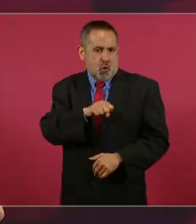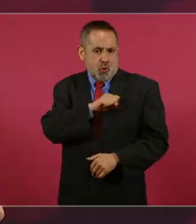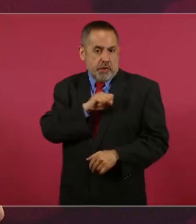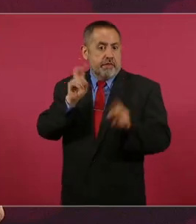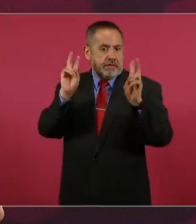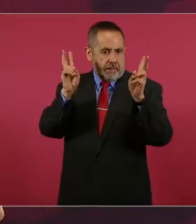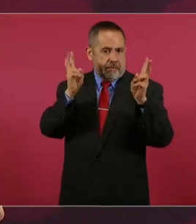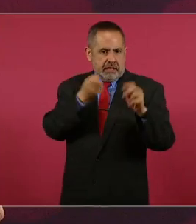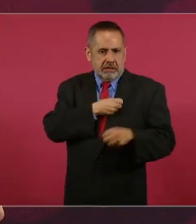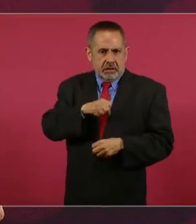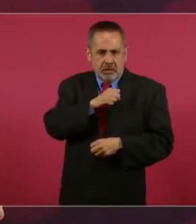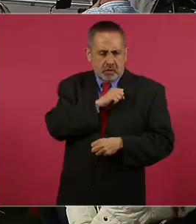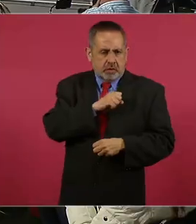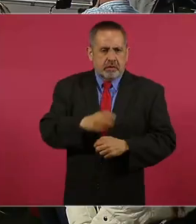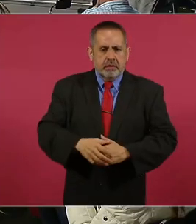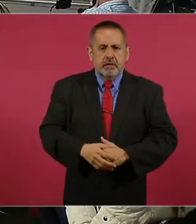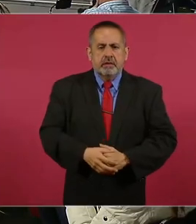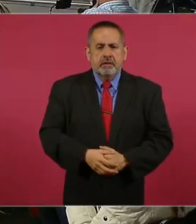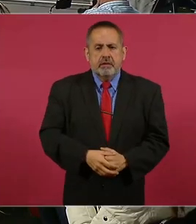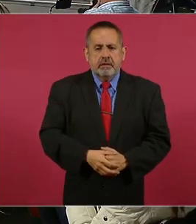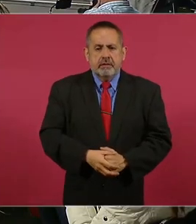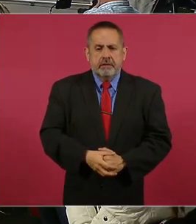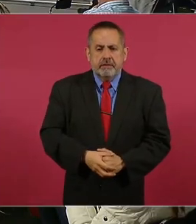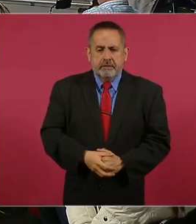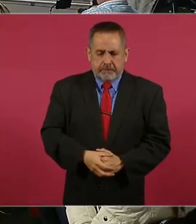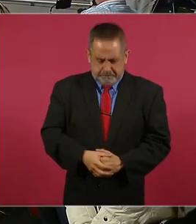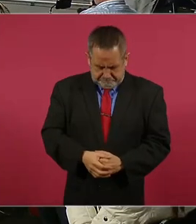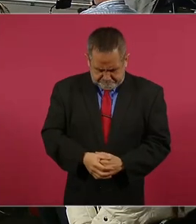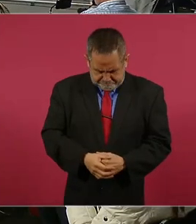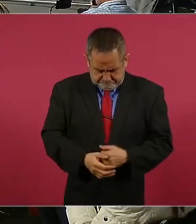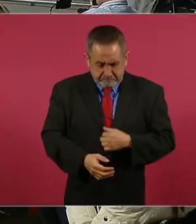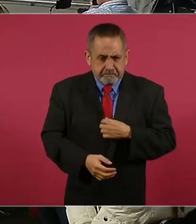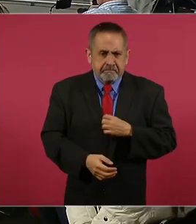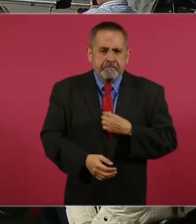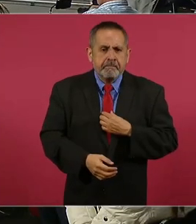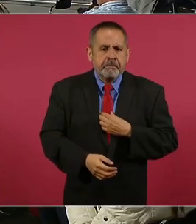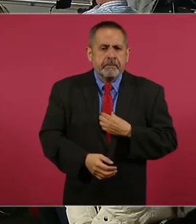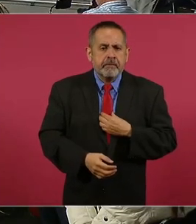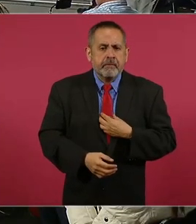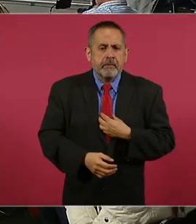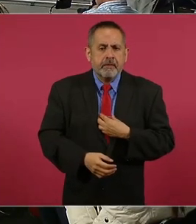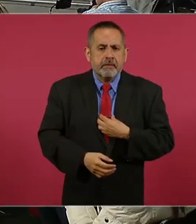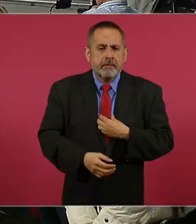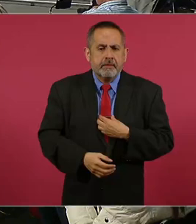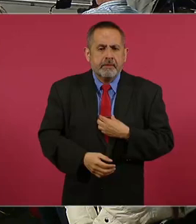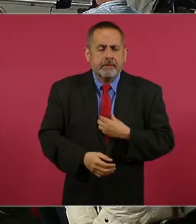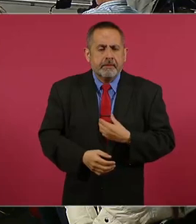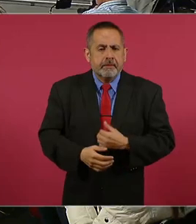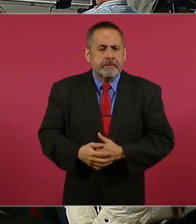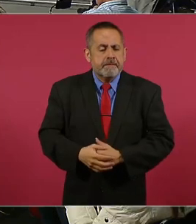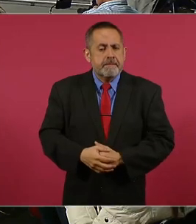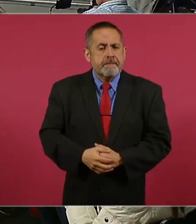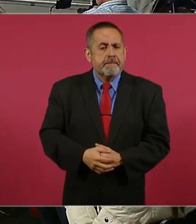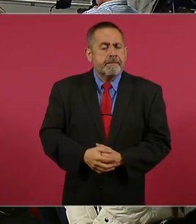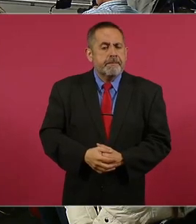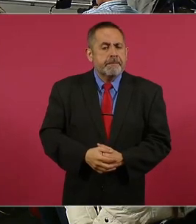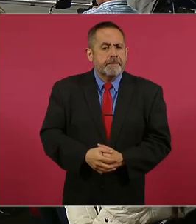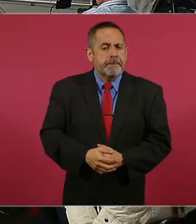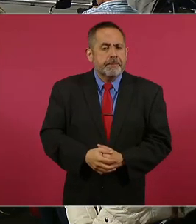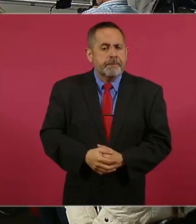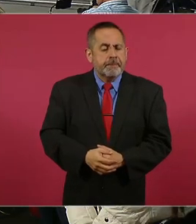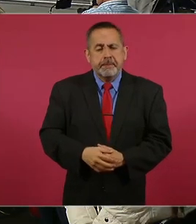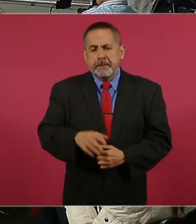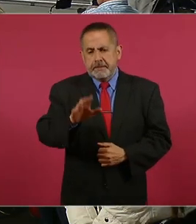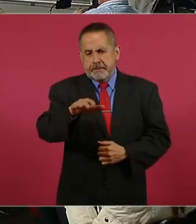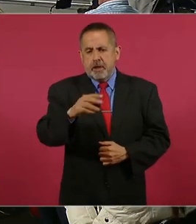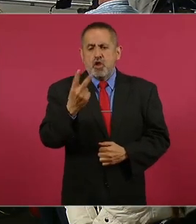¿Se reúne aquí el presidente de tesorería o allá con los secretarios de salud? Vamos